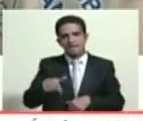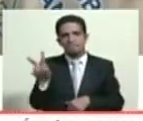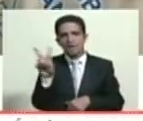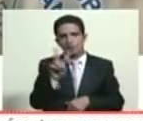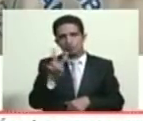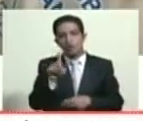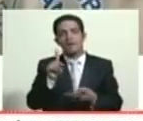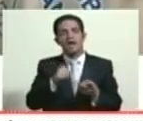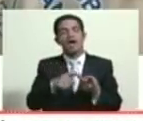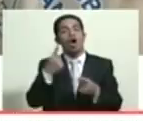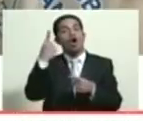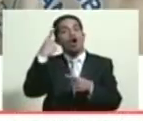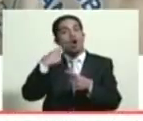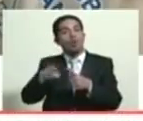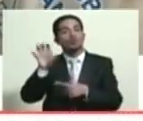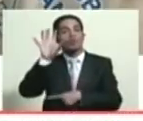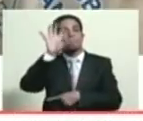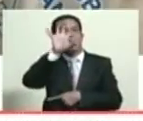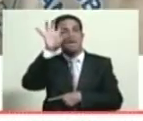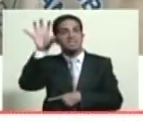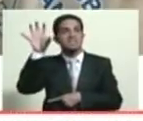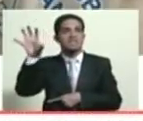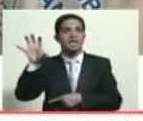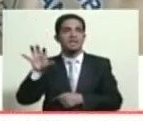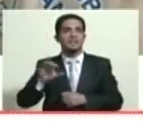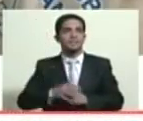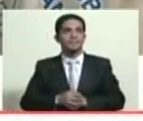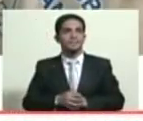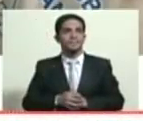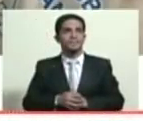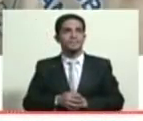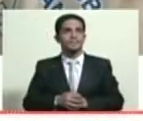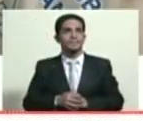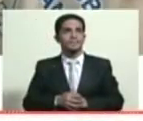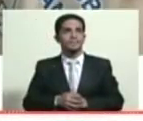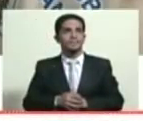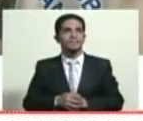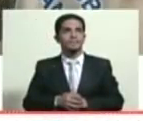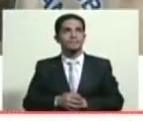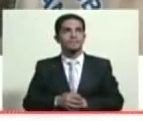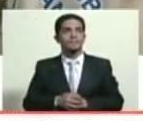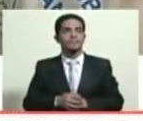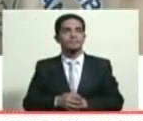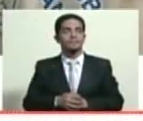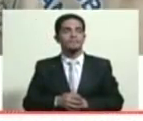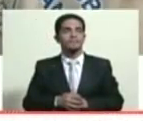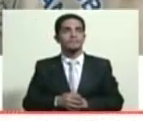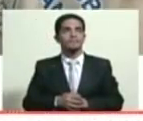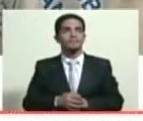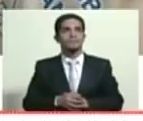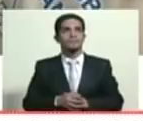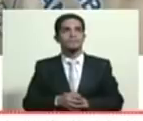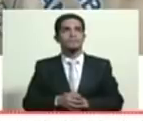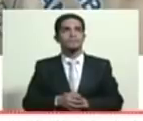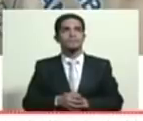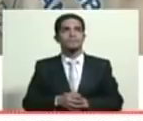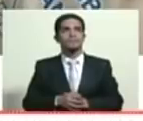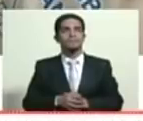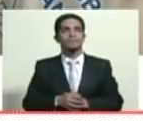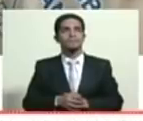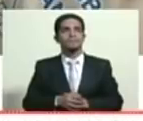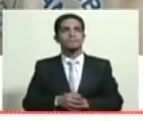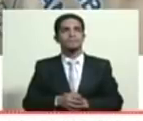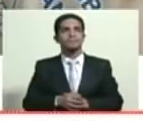nacional, adicionalmente a la utilización de líneas aéreas comerciales, ha